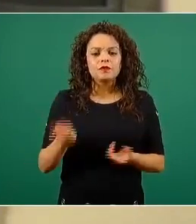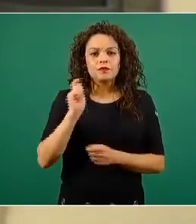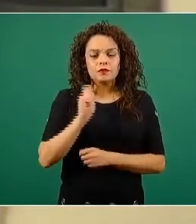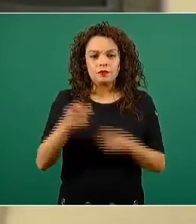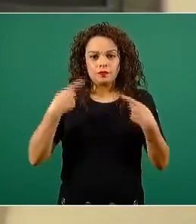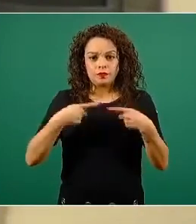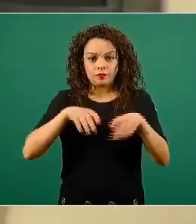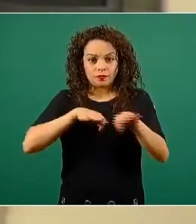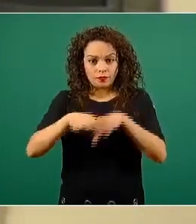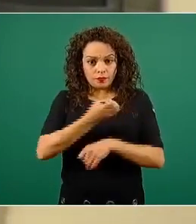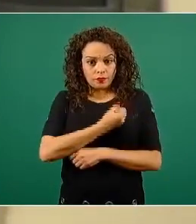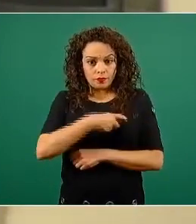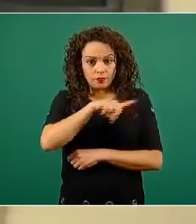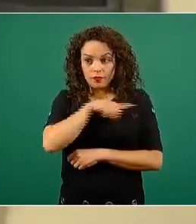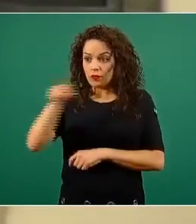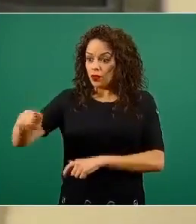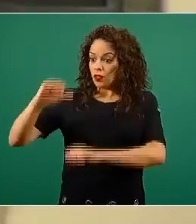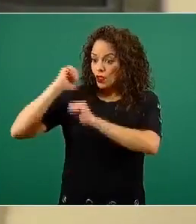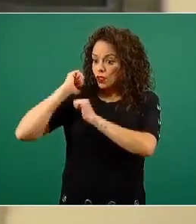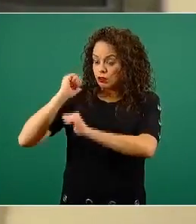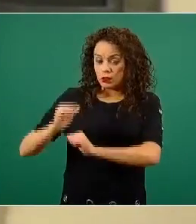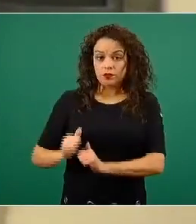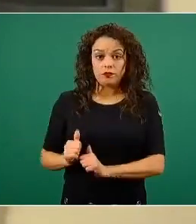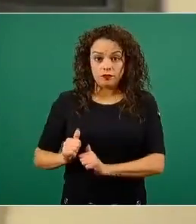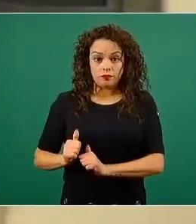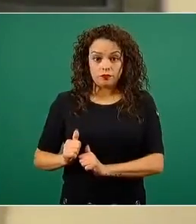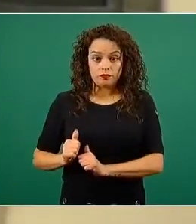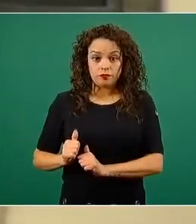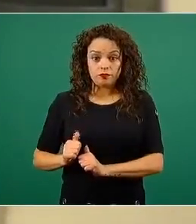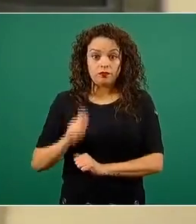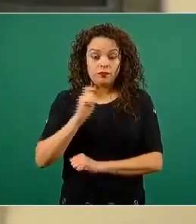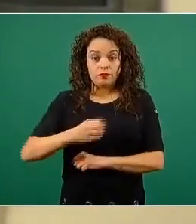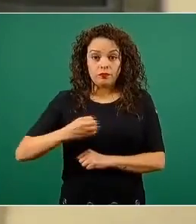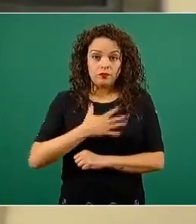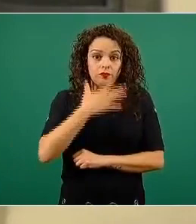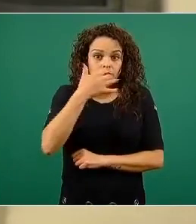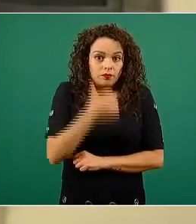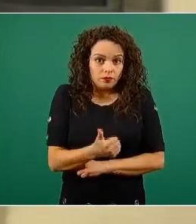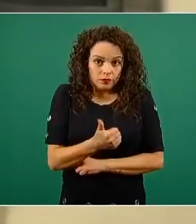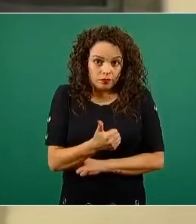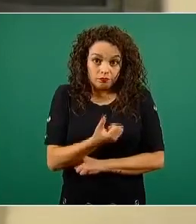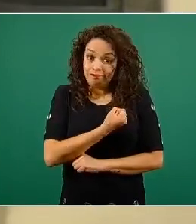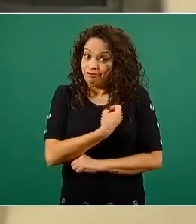encargado de cumplir una política pública del bienestar de la salud,